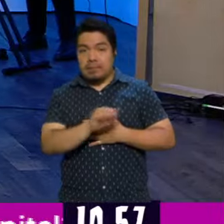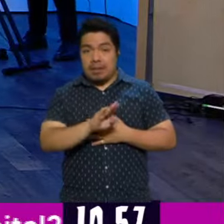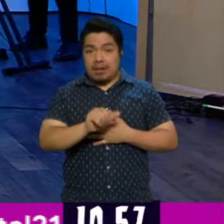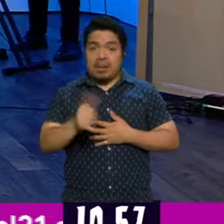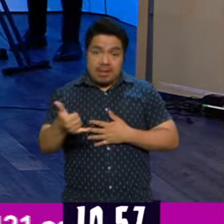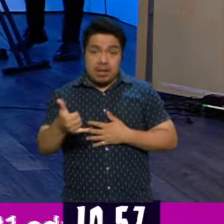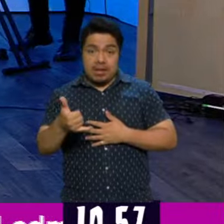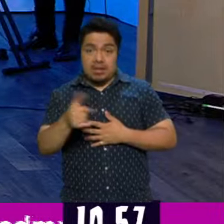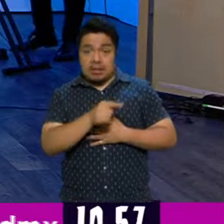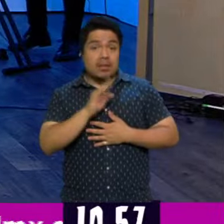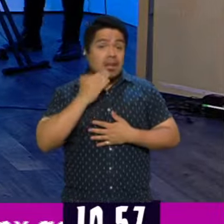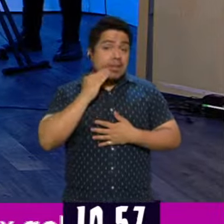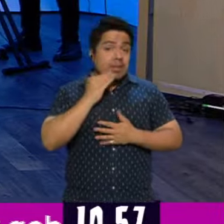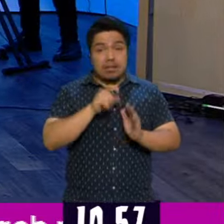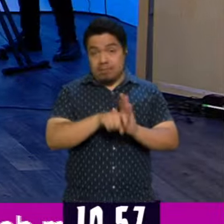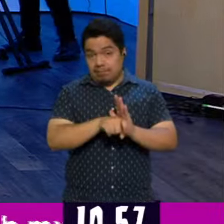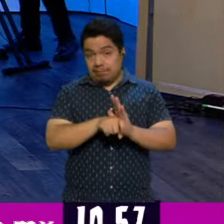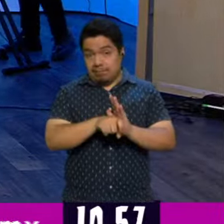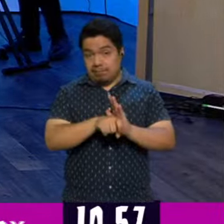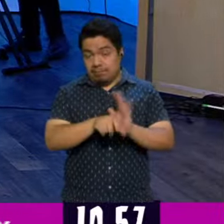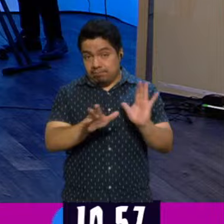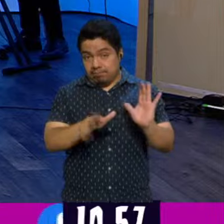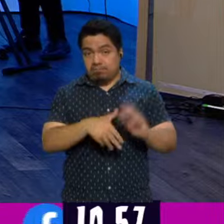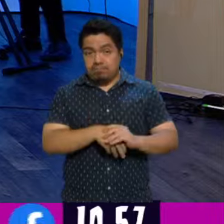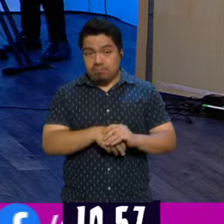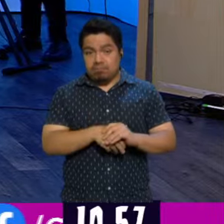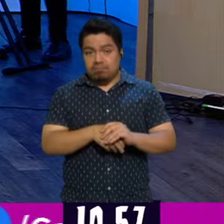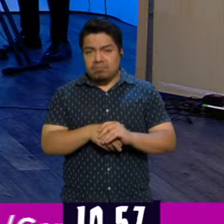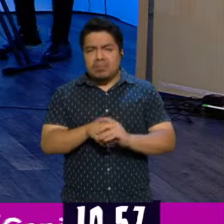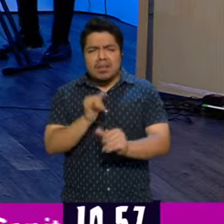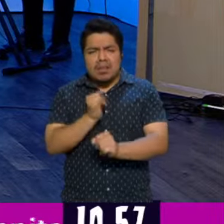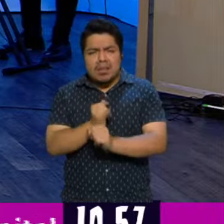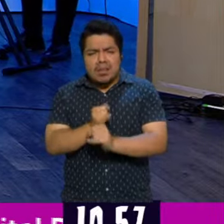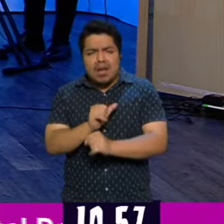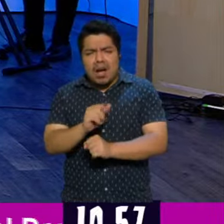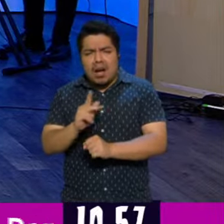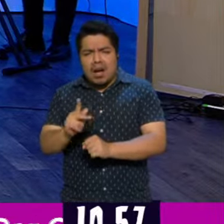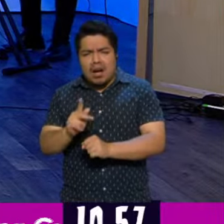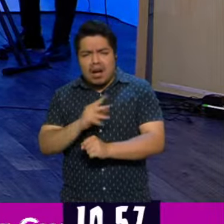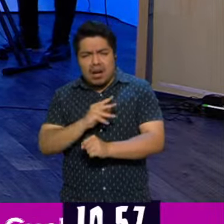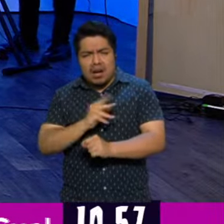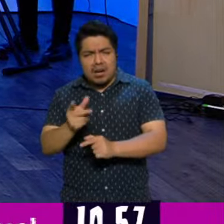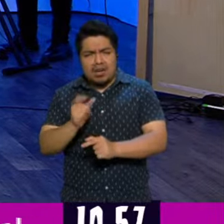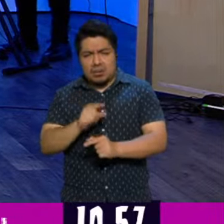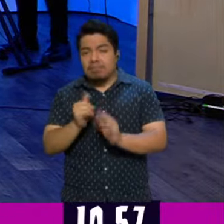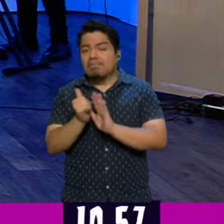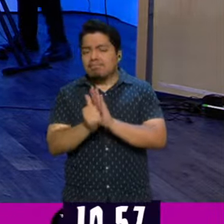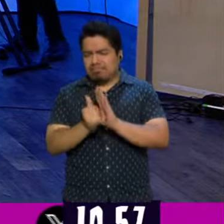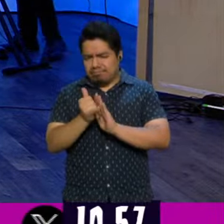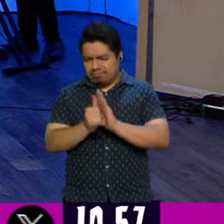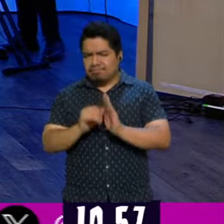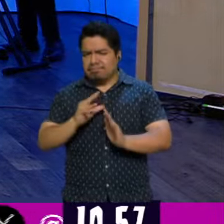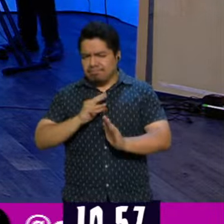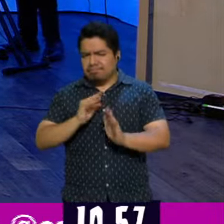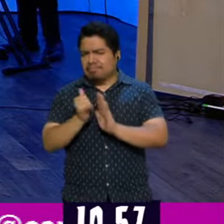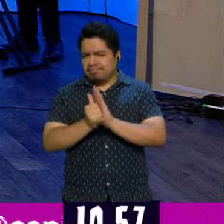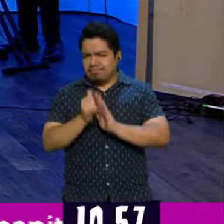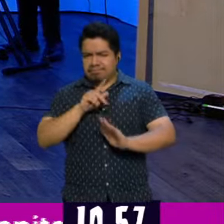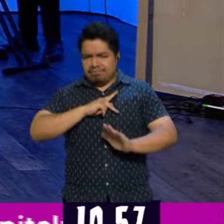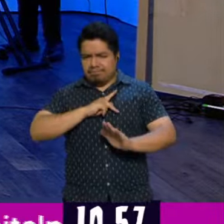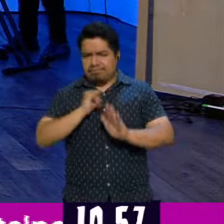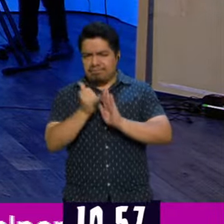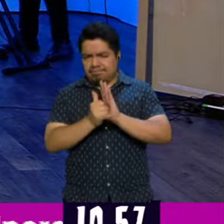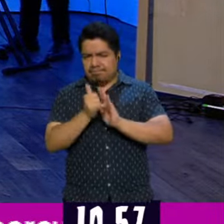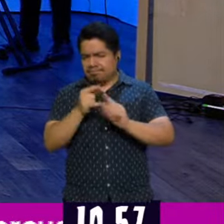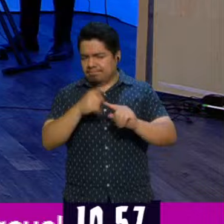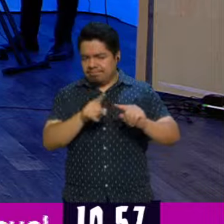en Facebook, en Instagram. Y en las plataformas, ¿cómo para oírte? En YouTube, claro. Entran en mi canal de YouTube, que ahí